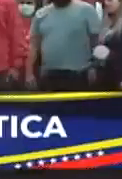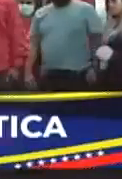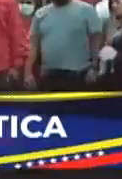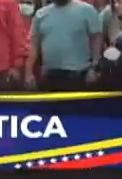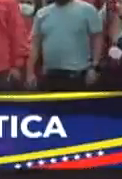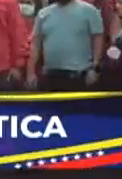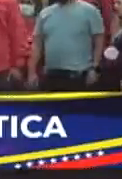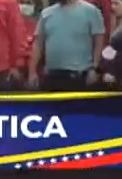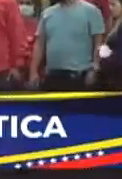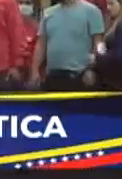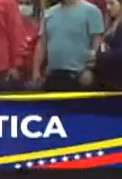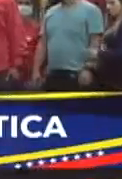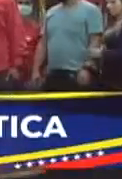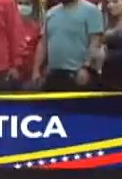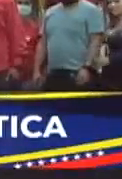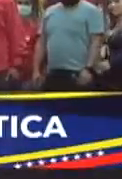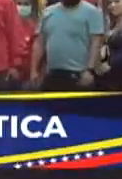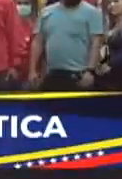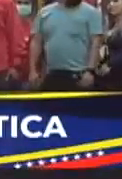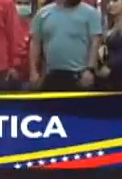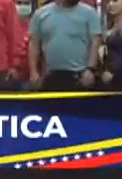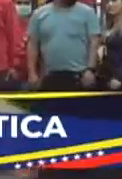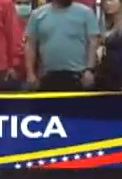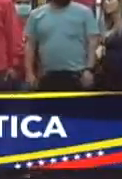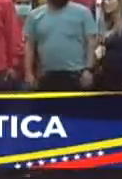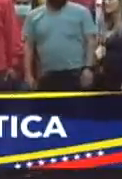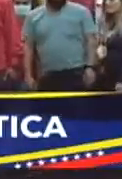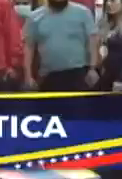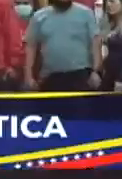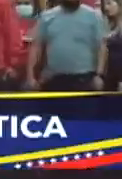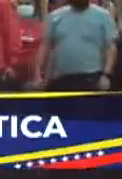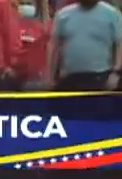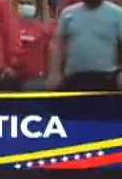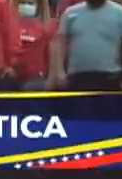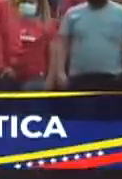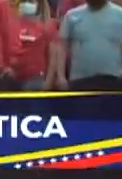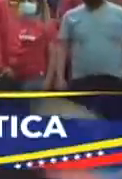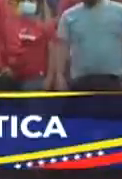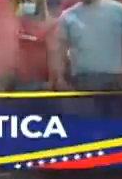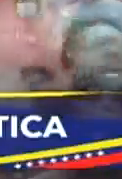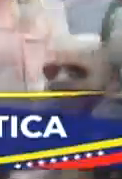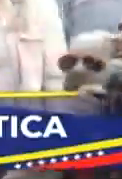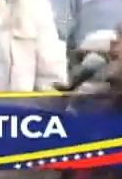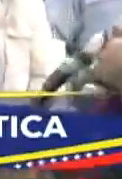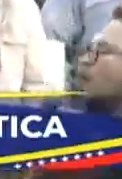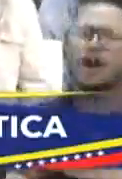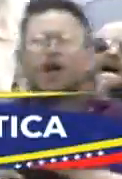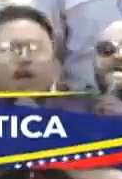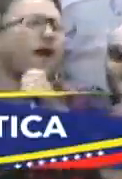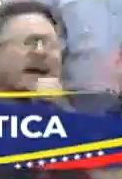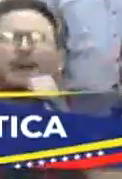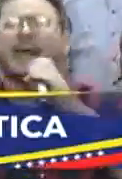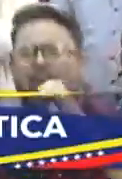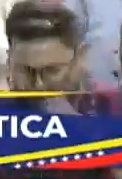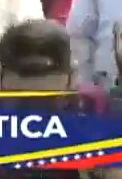la clase política joven de la Revolución Bolivariana, que con música lo